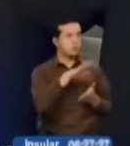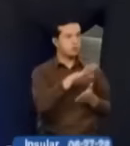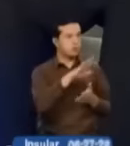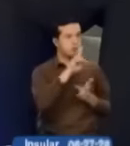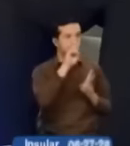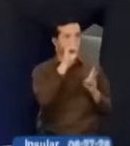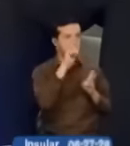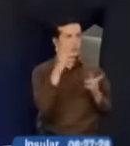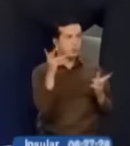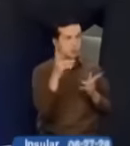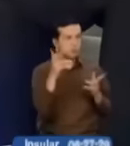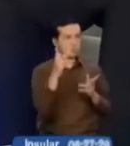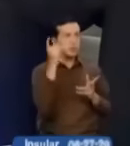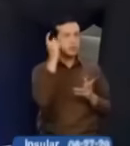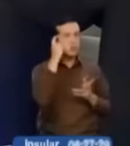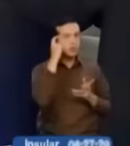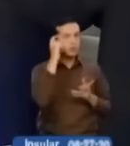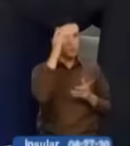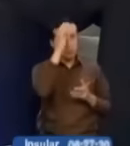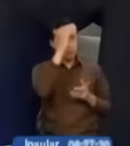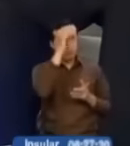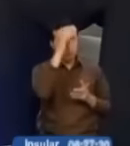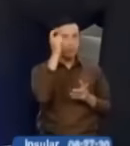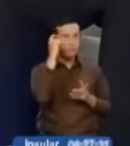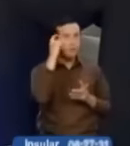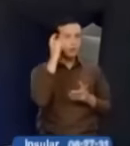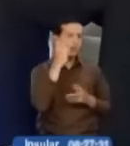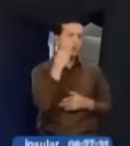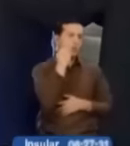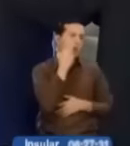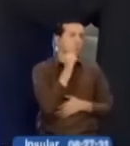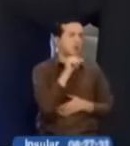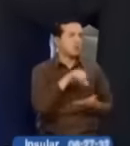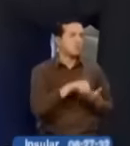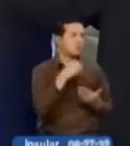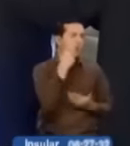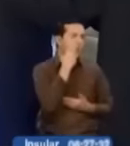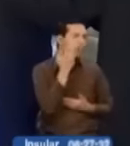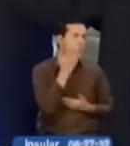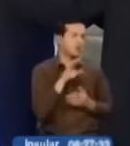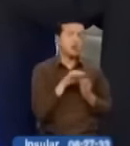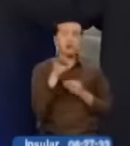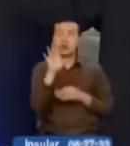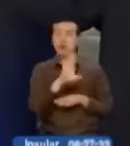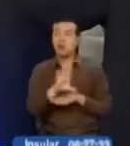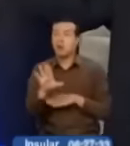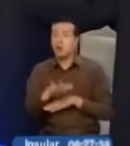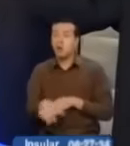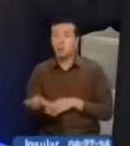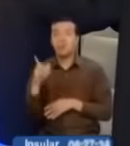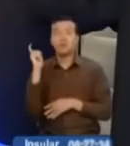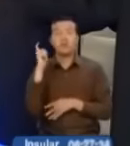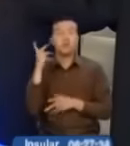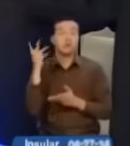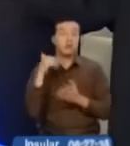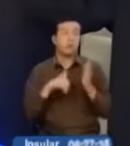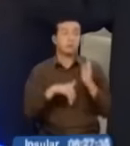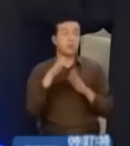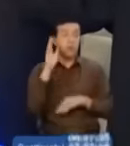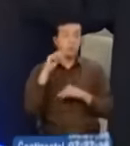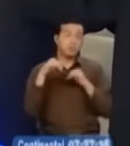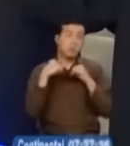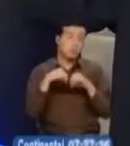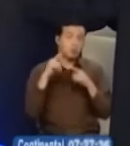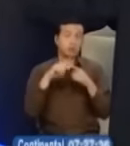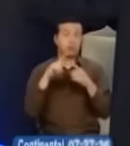tema pasa también por el chip cultural, es decir, no queremos salir de la zona de confort. Claro, ir a la zona rural no solo requiere de nuevas metodologías